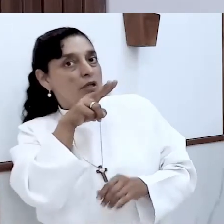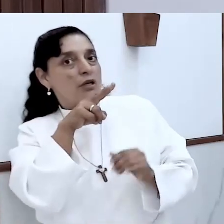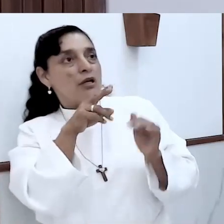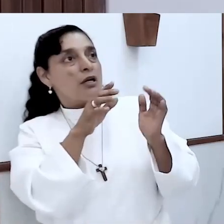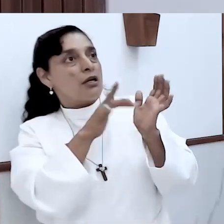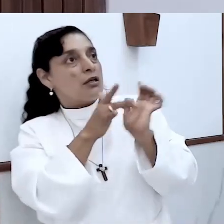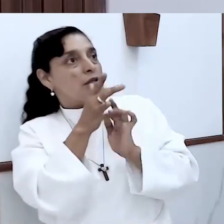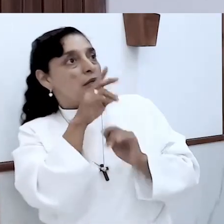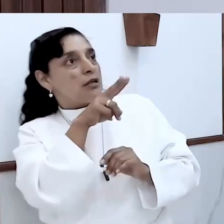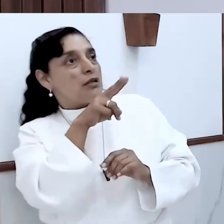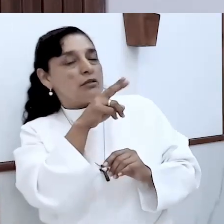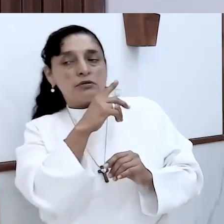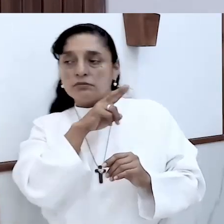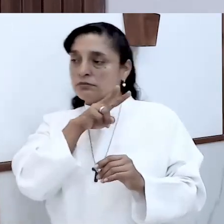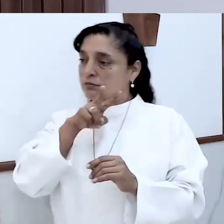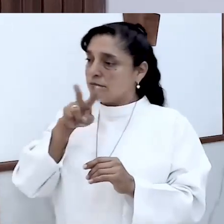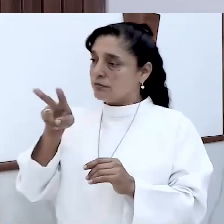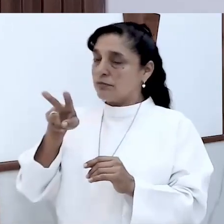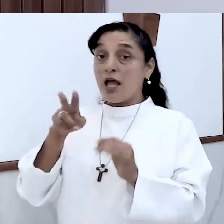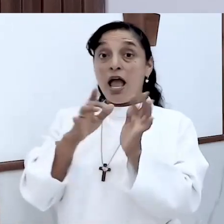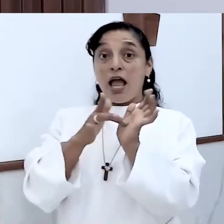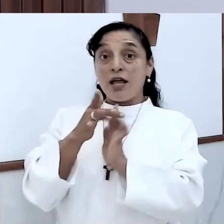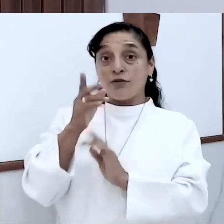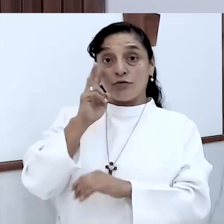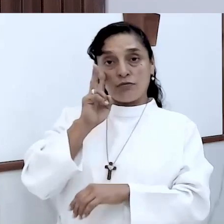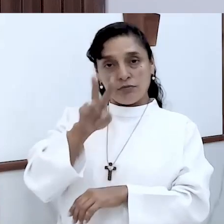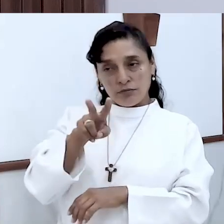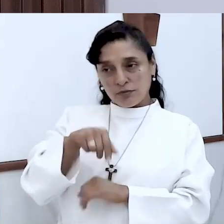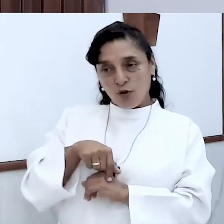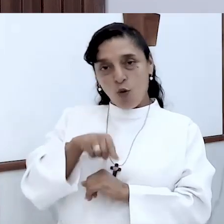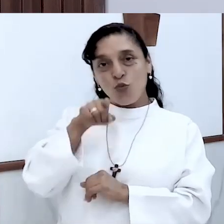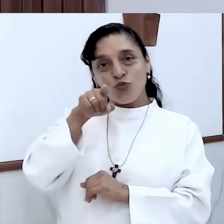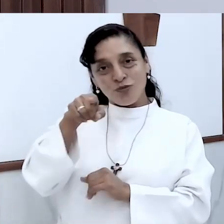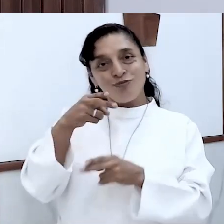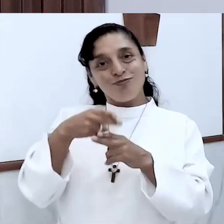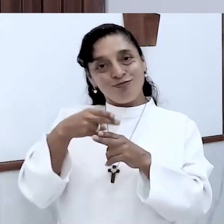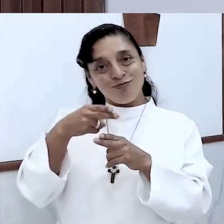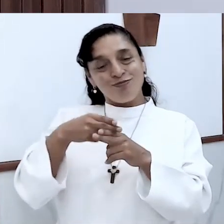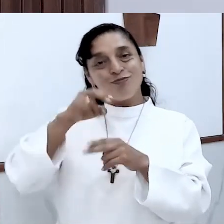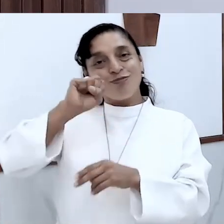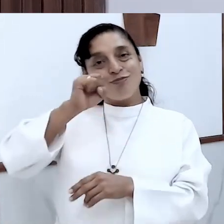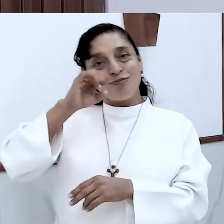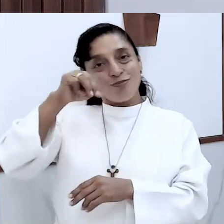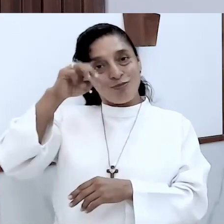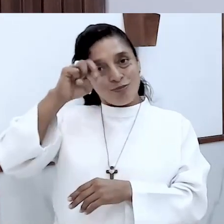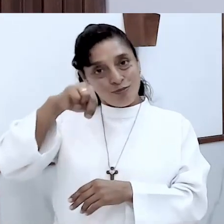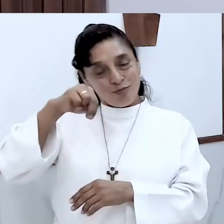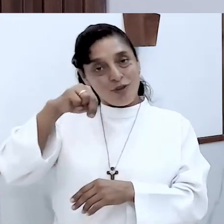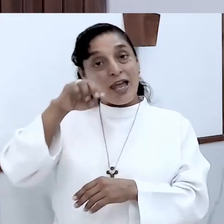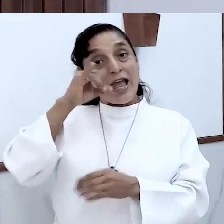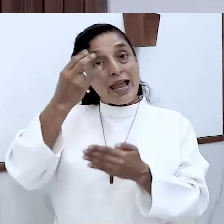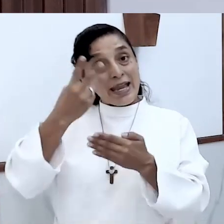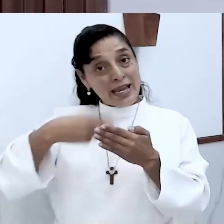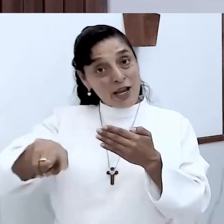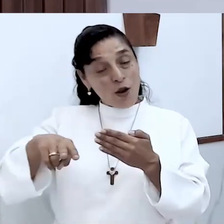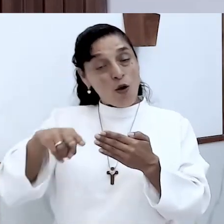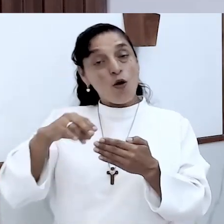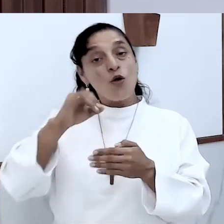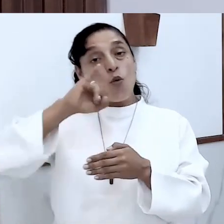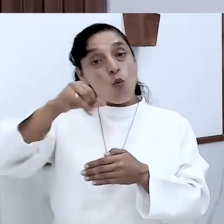dijo: «Tú eres Simón, hijo de Juan. Tú te llamarás